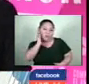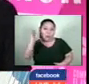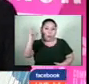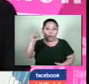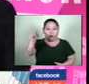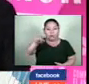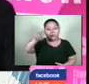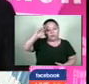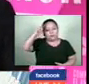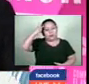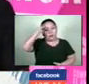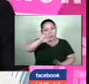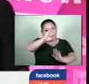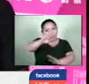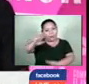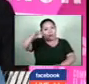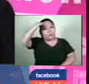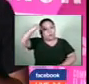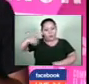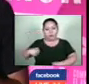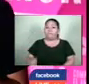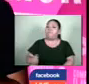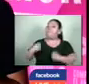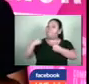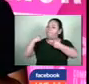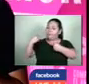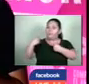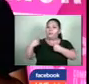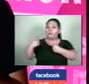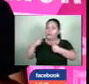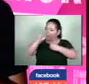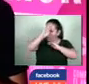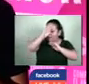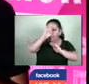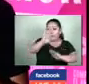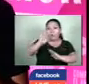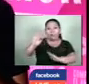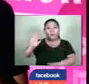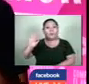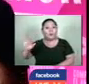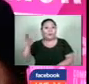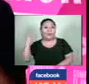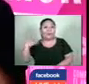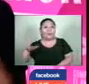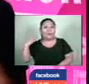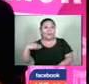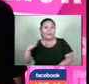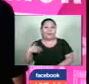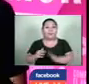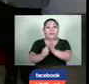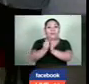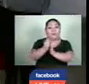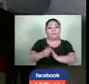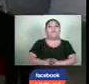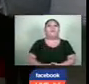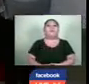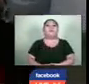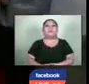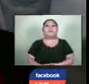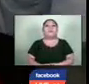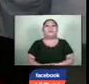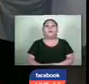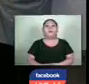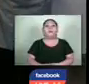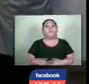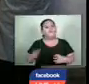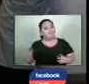esas mujeres guerreras a las que queremos, les tenemos un respeto por todo lo que han pasado y a las que queremos ayudar para prevenir. Con el objetivo